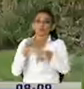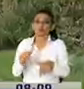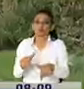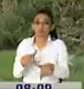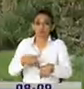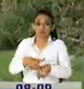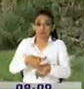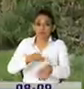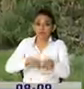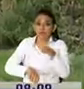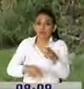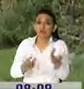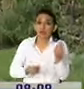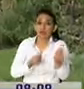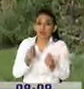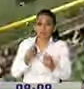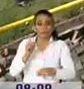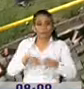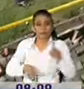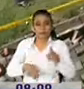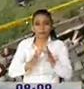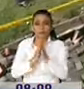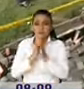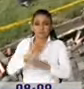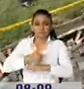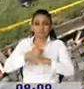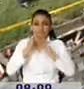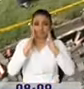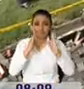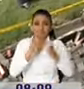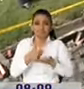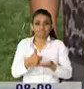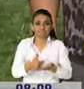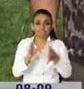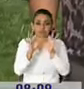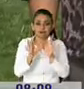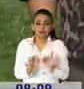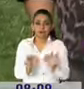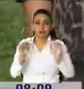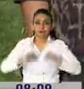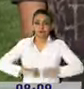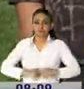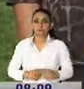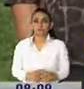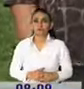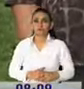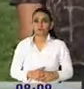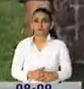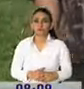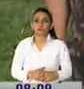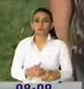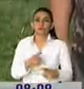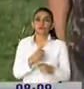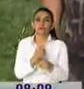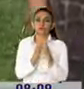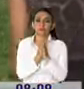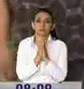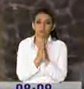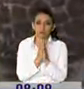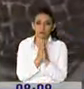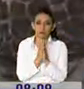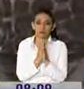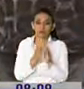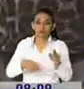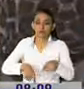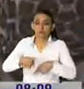lo que esperan que las autoridades competentes les ayuden con el arreglo del puente. Nosotros transitamos, salimos para las